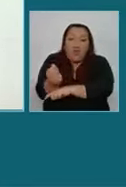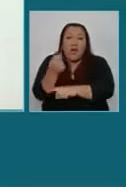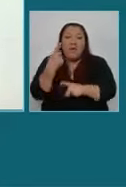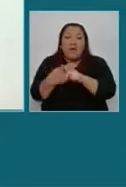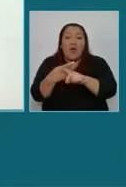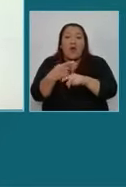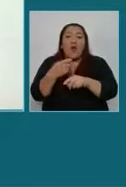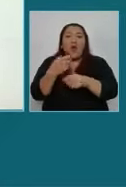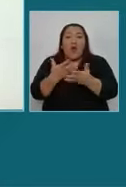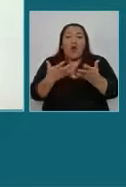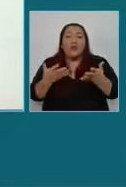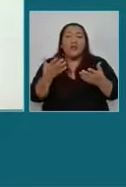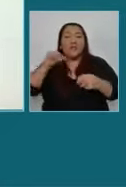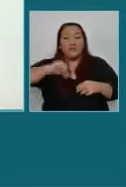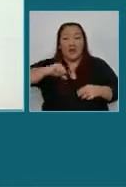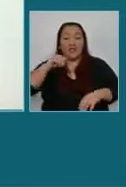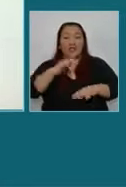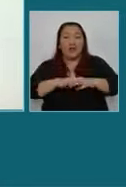tecnología.